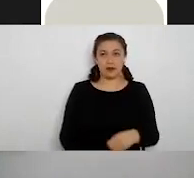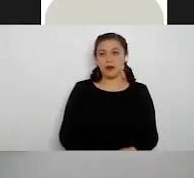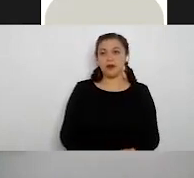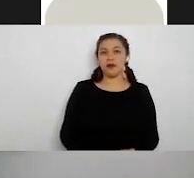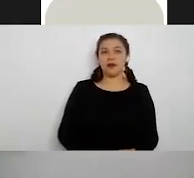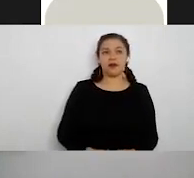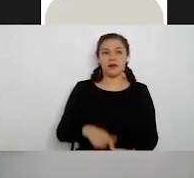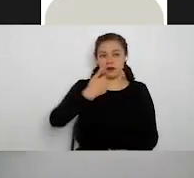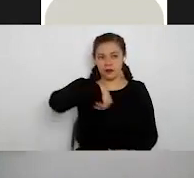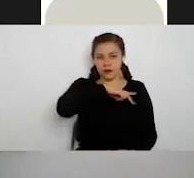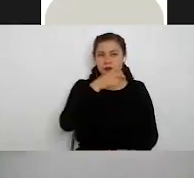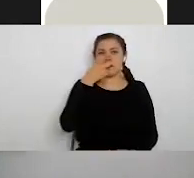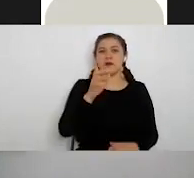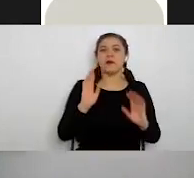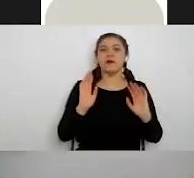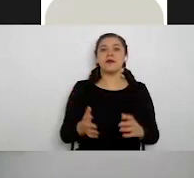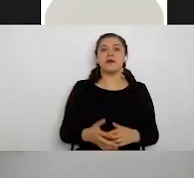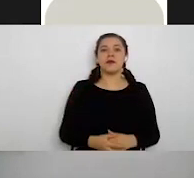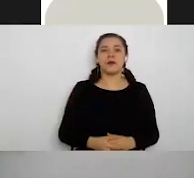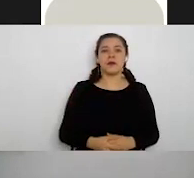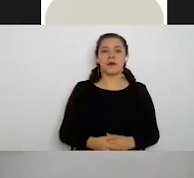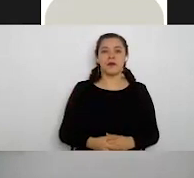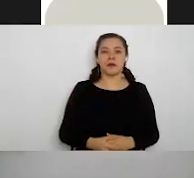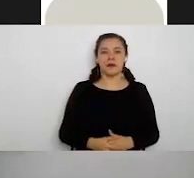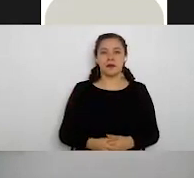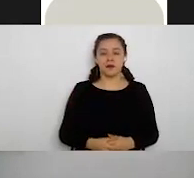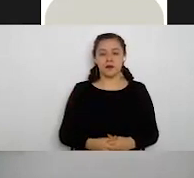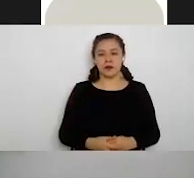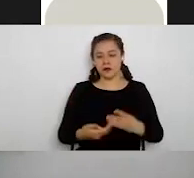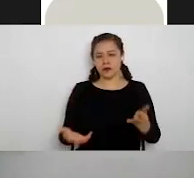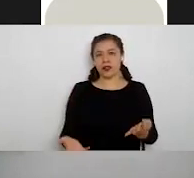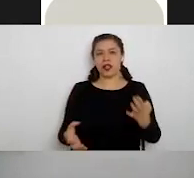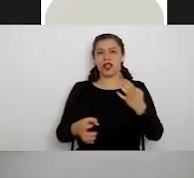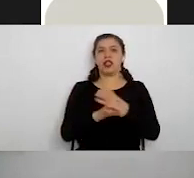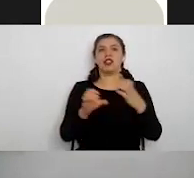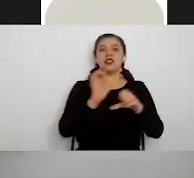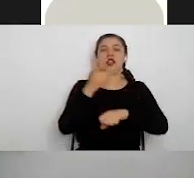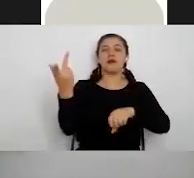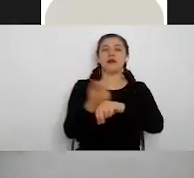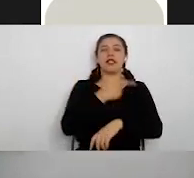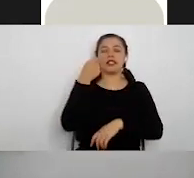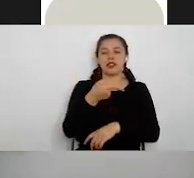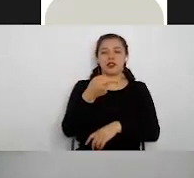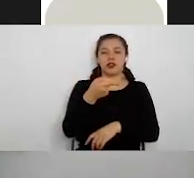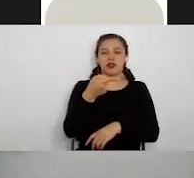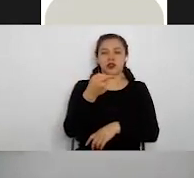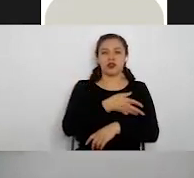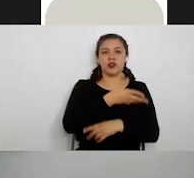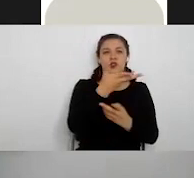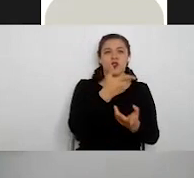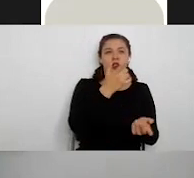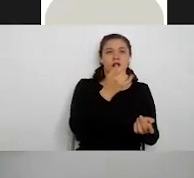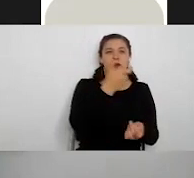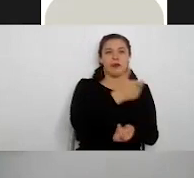comentaba en el caso de los efectos que puede tener que suban las tasas en Estados Unidos es que las